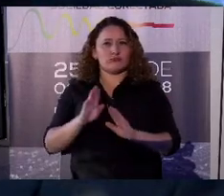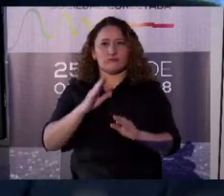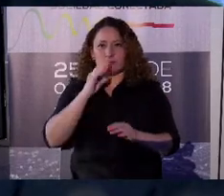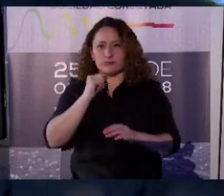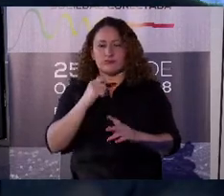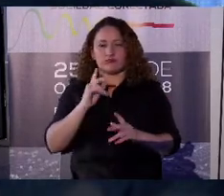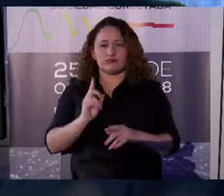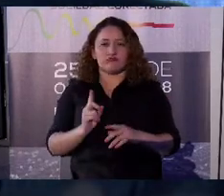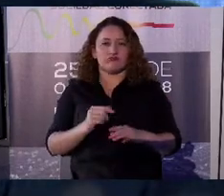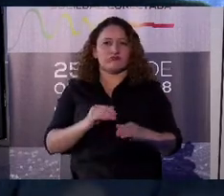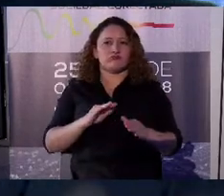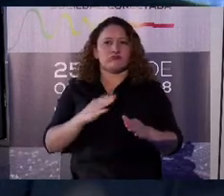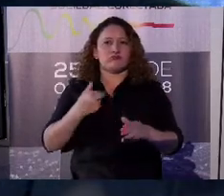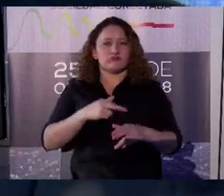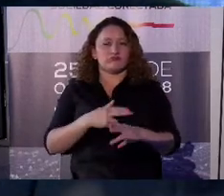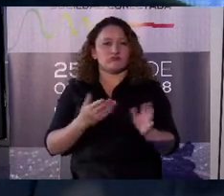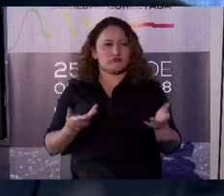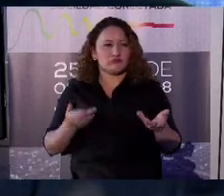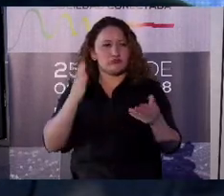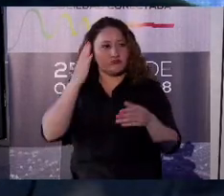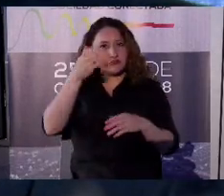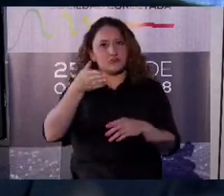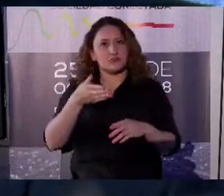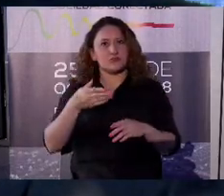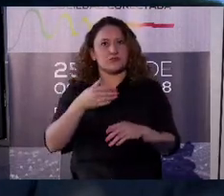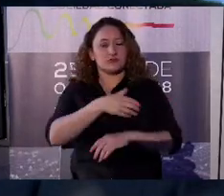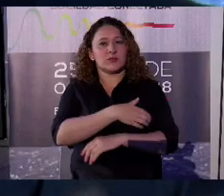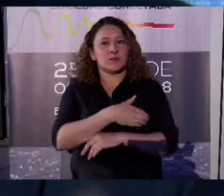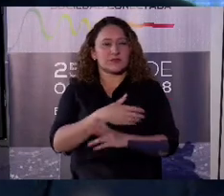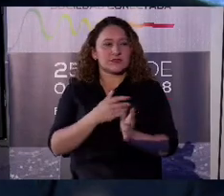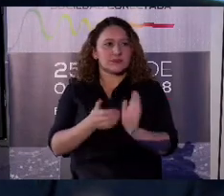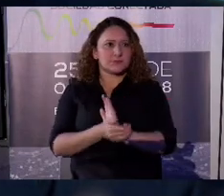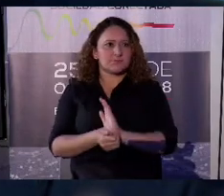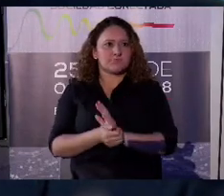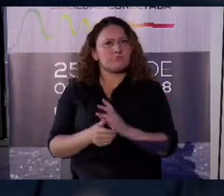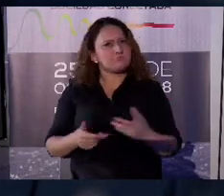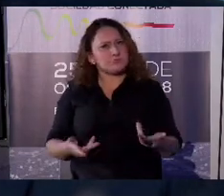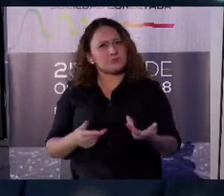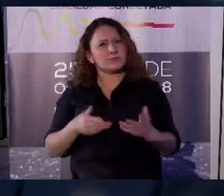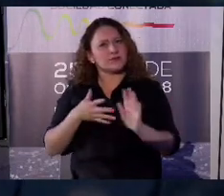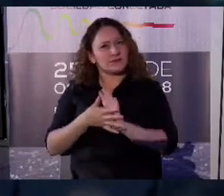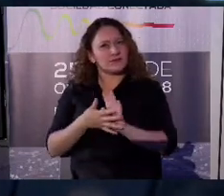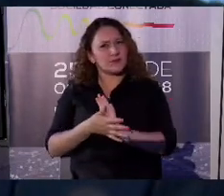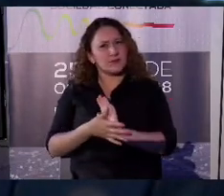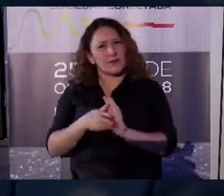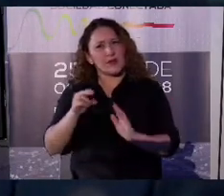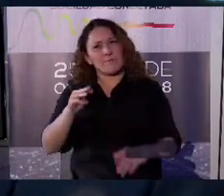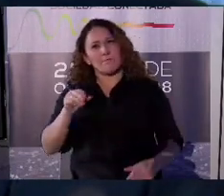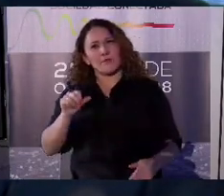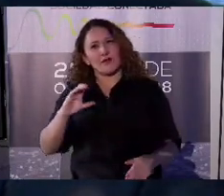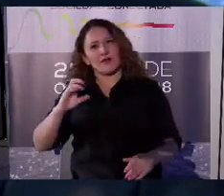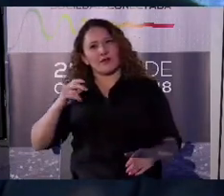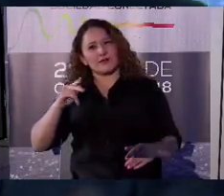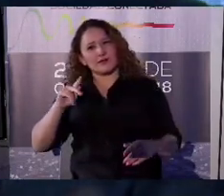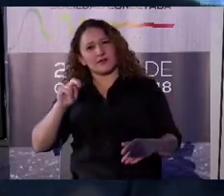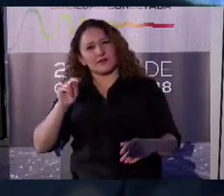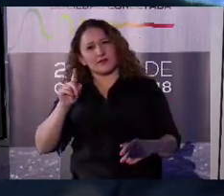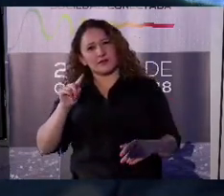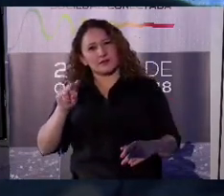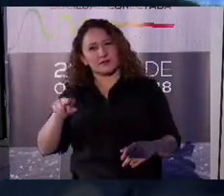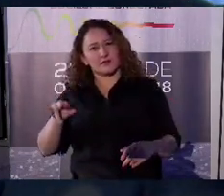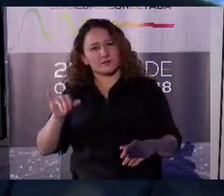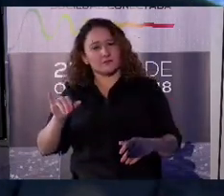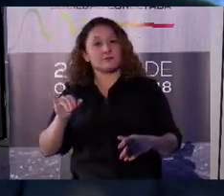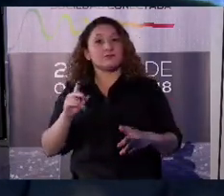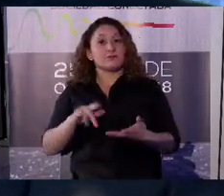de crecer en el futuro. Dice un informe de McKinsey que si no somos capaces de corregir el rezago que tenemos en materia de